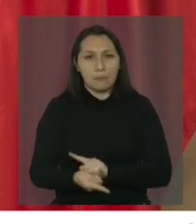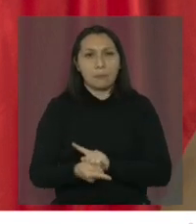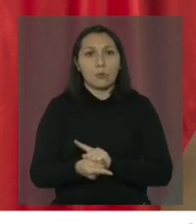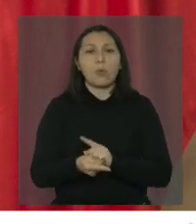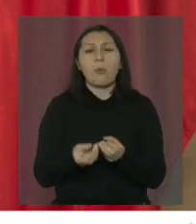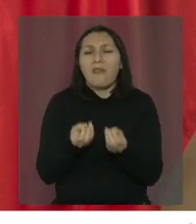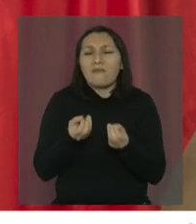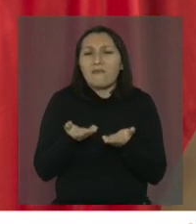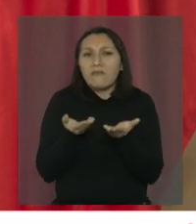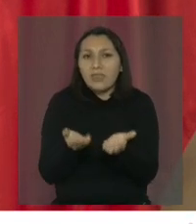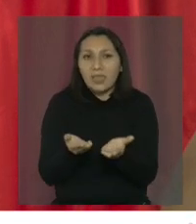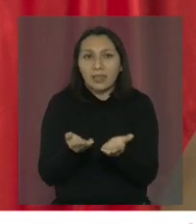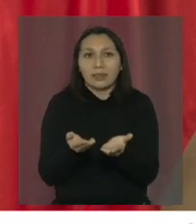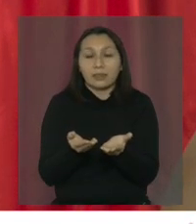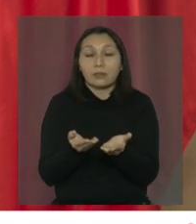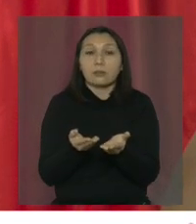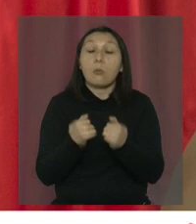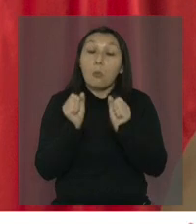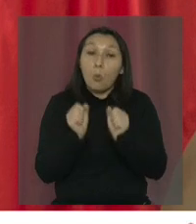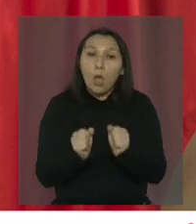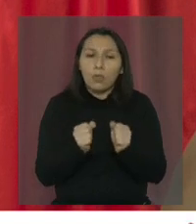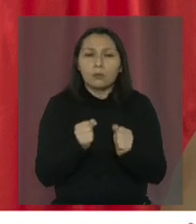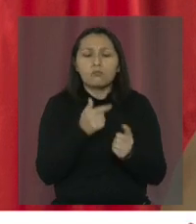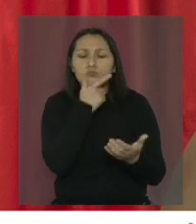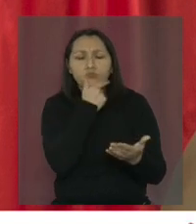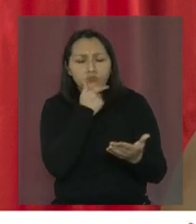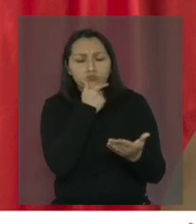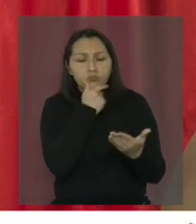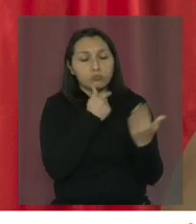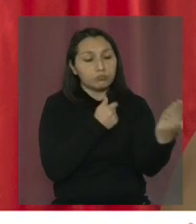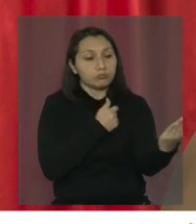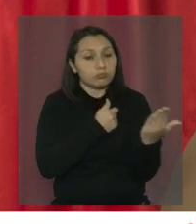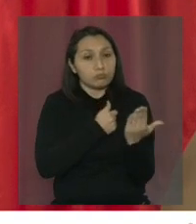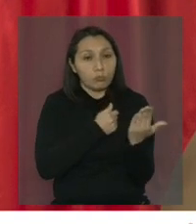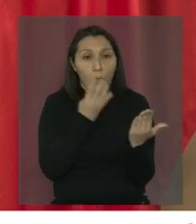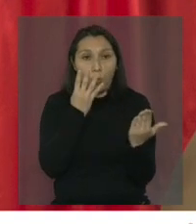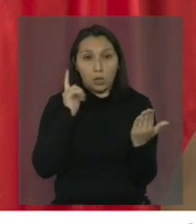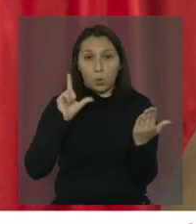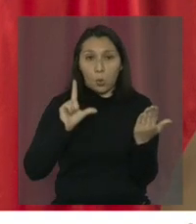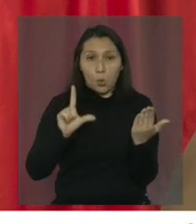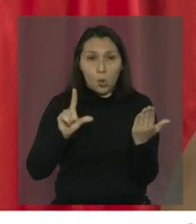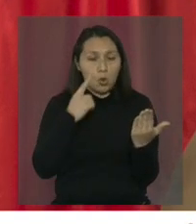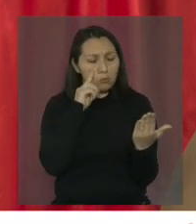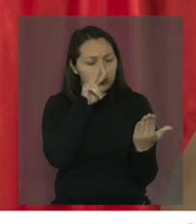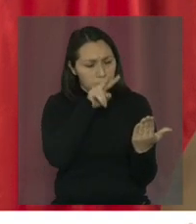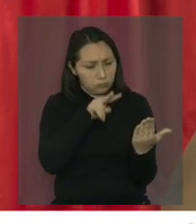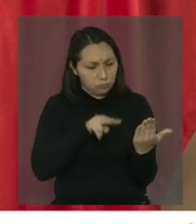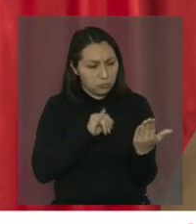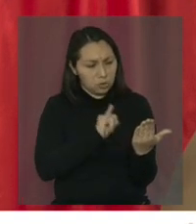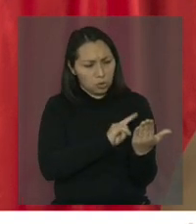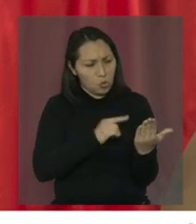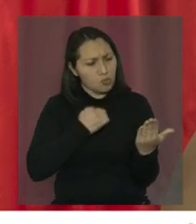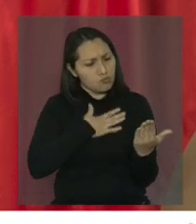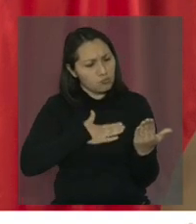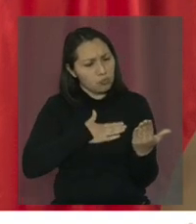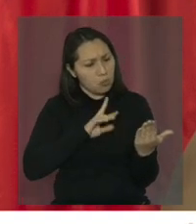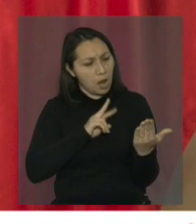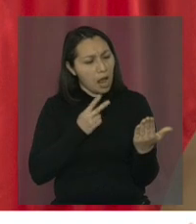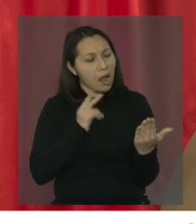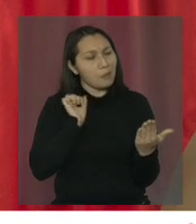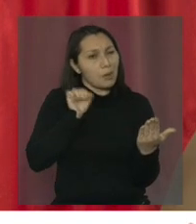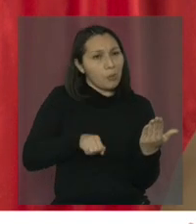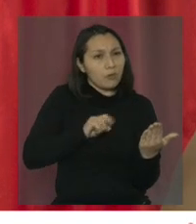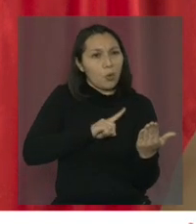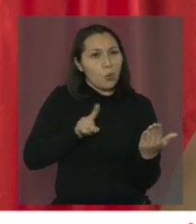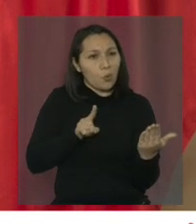cambios para bien y por lo tanto podrá juzgar a partir del 4 de julio si es que el texto representa o no esos anhelos de cambio y